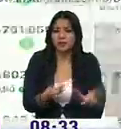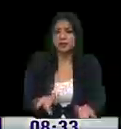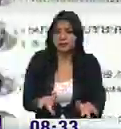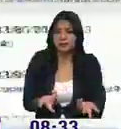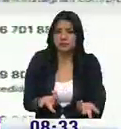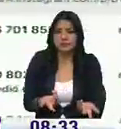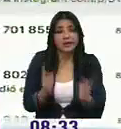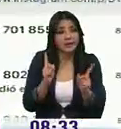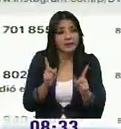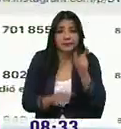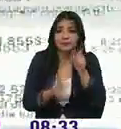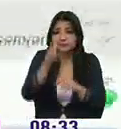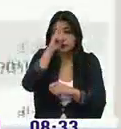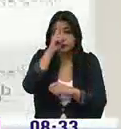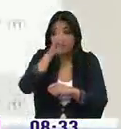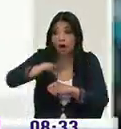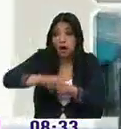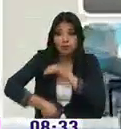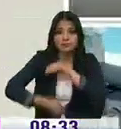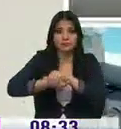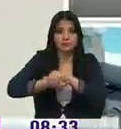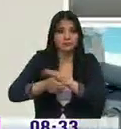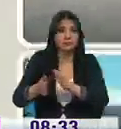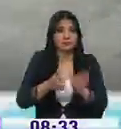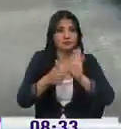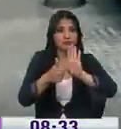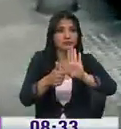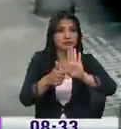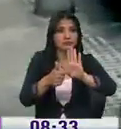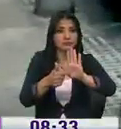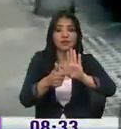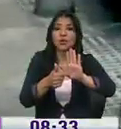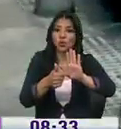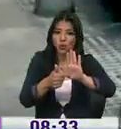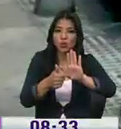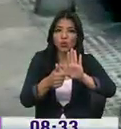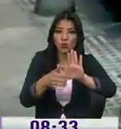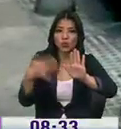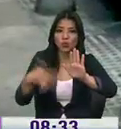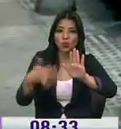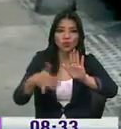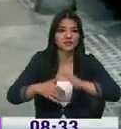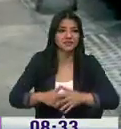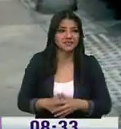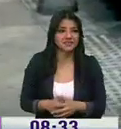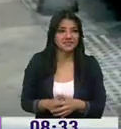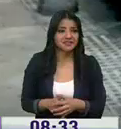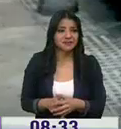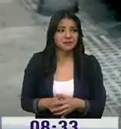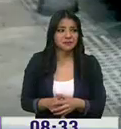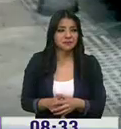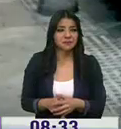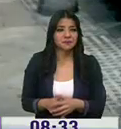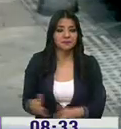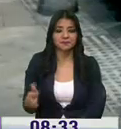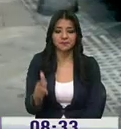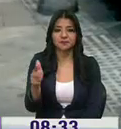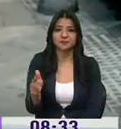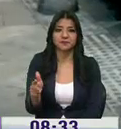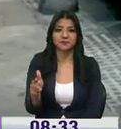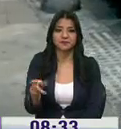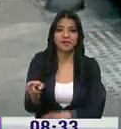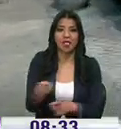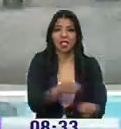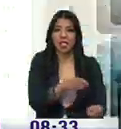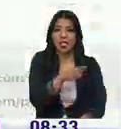de las suyas los pisos. Vean esta lindura. ¿No les parece lindo esto? Vean, vean, ¿dónde serán las winches para estos